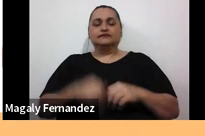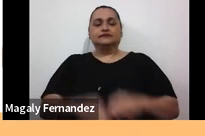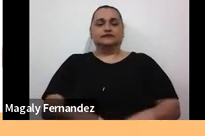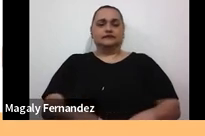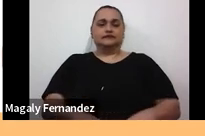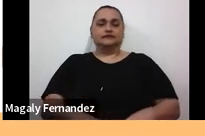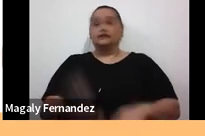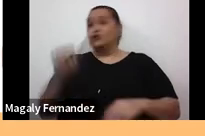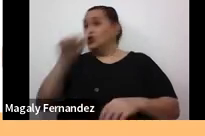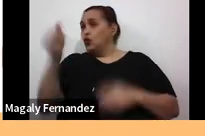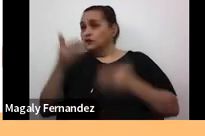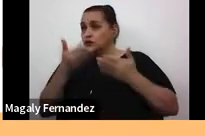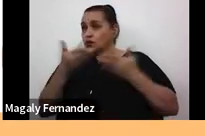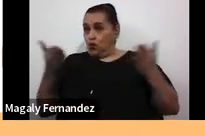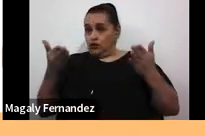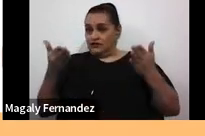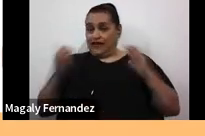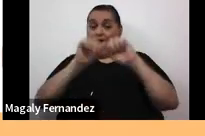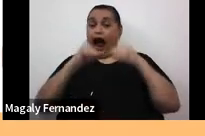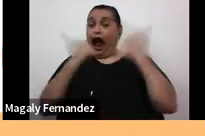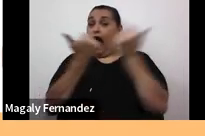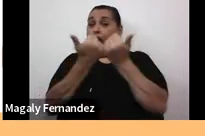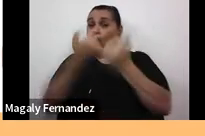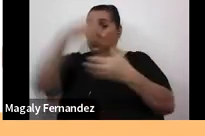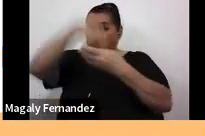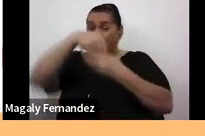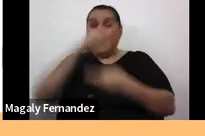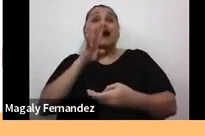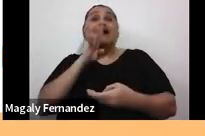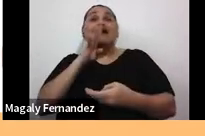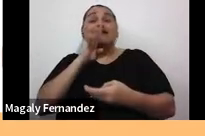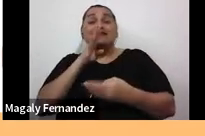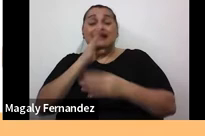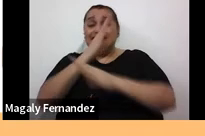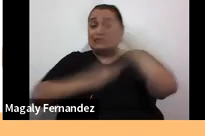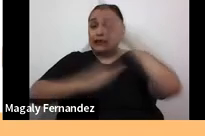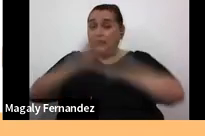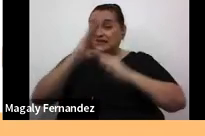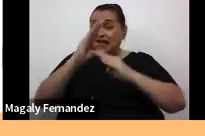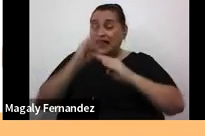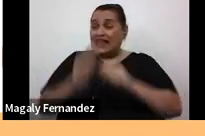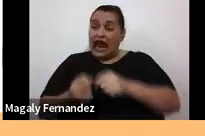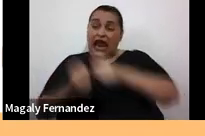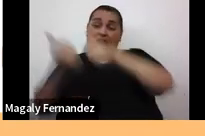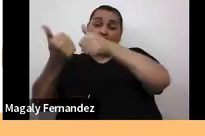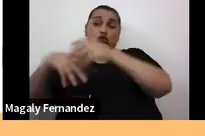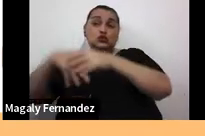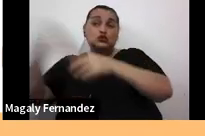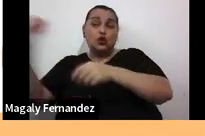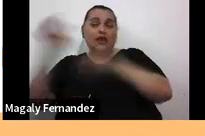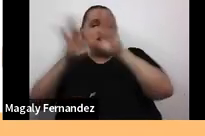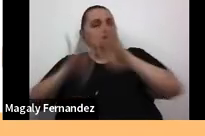qué otra cosa en el aula hablar de discapacidad y exclusión es importante así como de